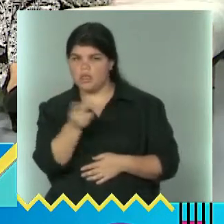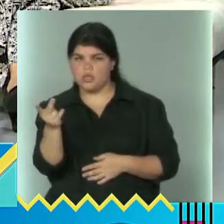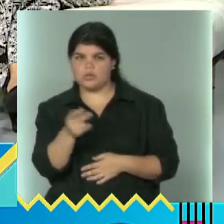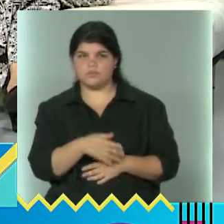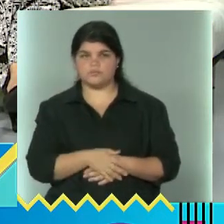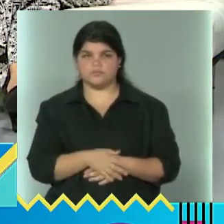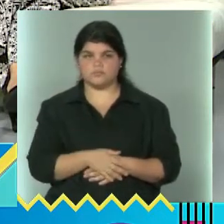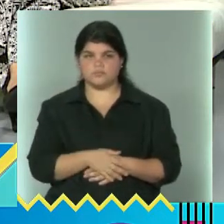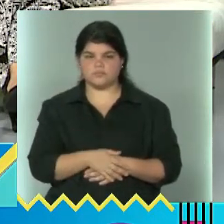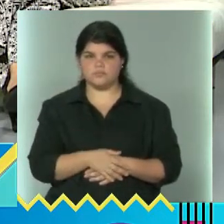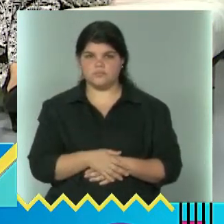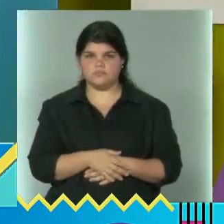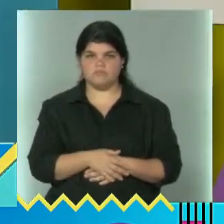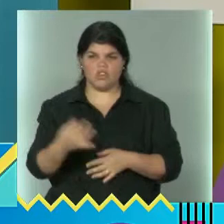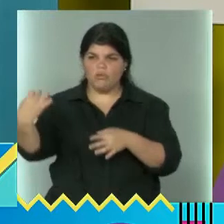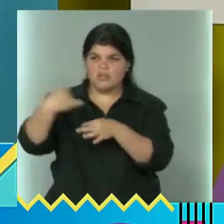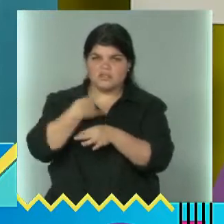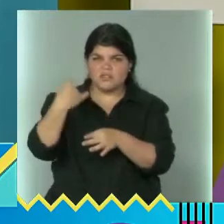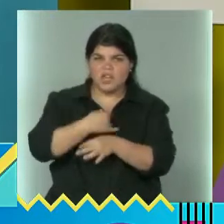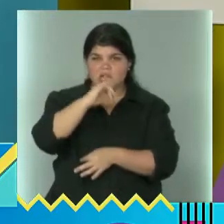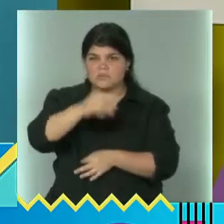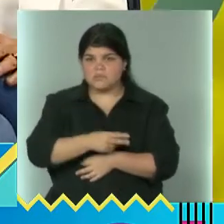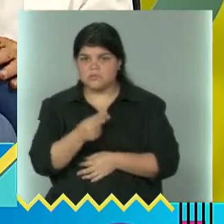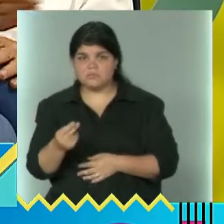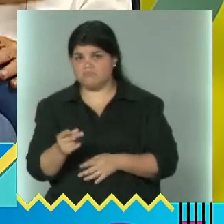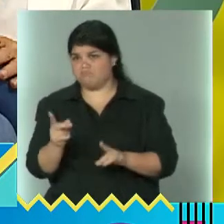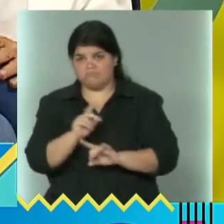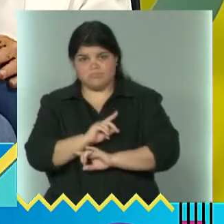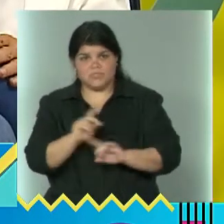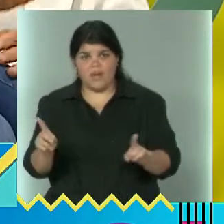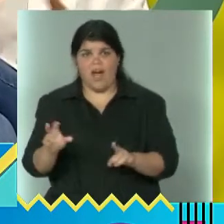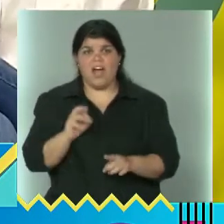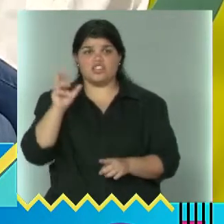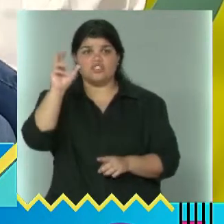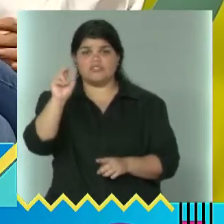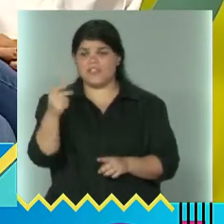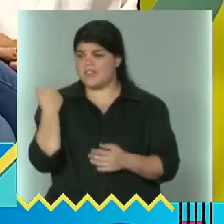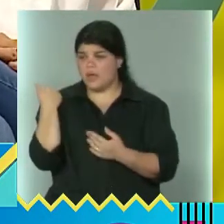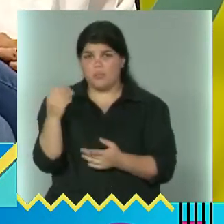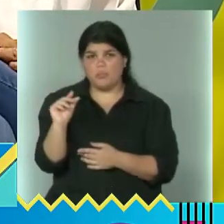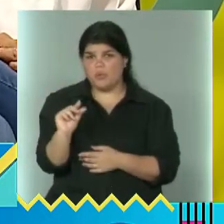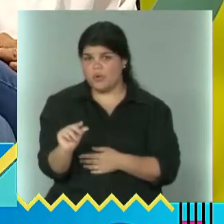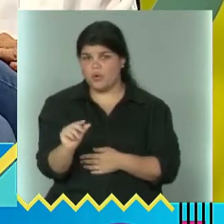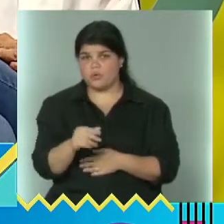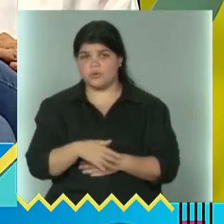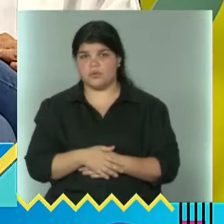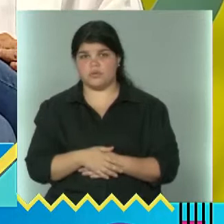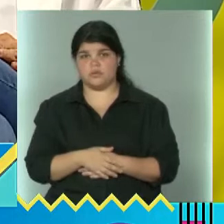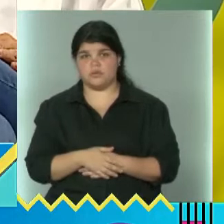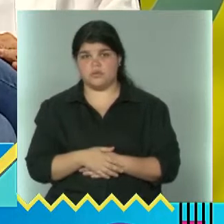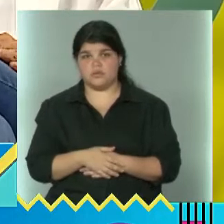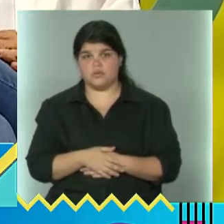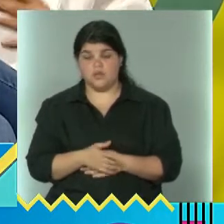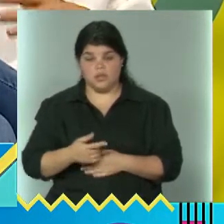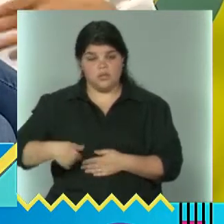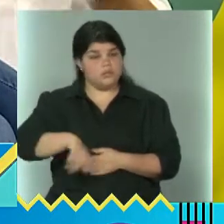alguien nos enseñó y no. Normalmente, como dice Adriana, hace 30 años es muy nueva esta disciplina. Entonces estamos